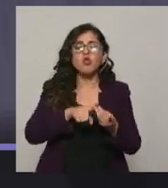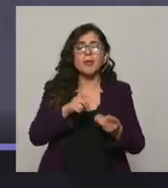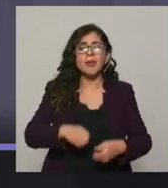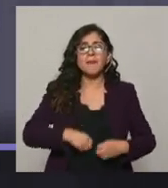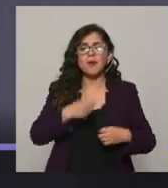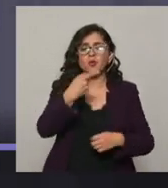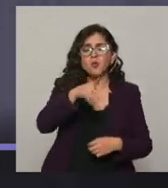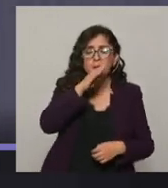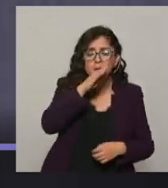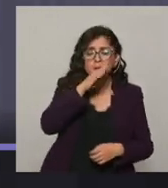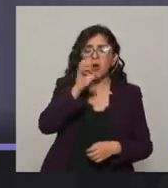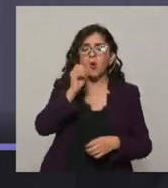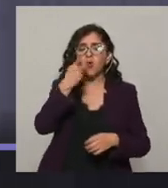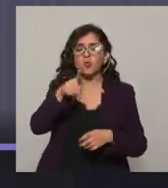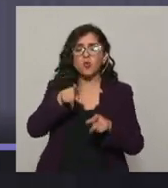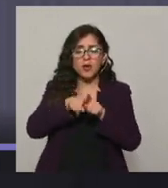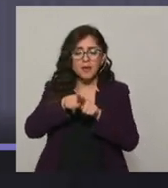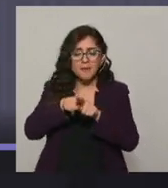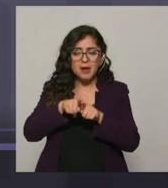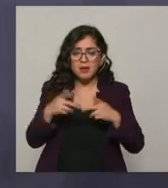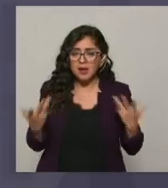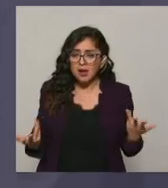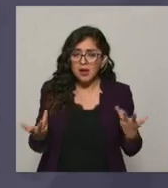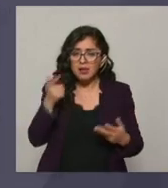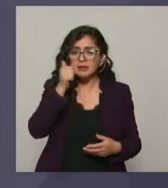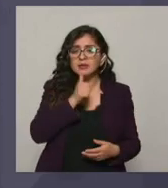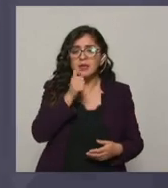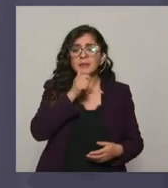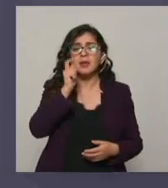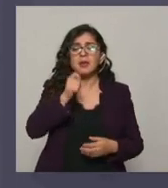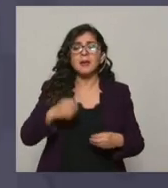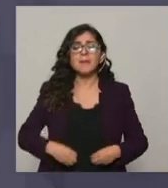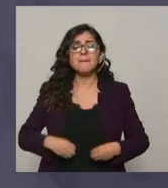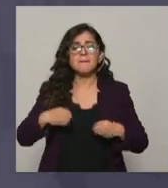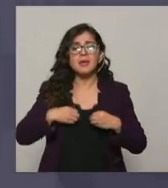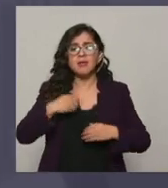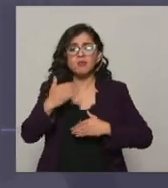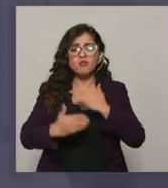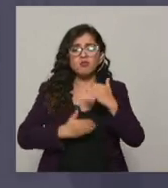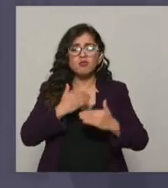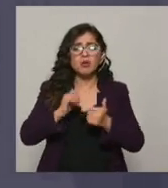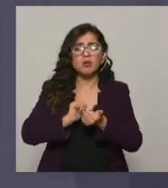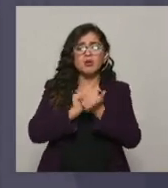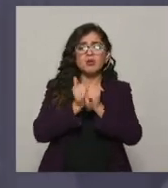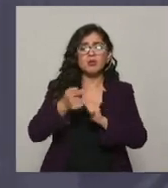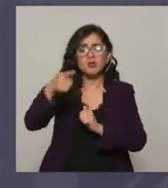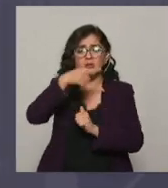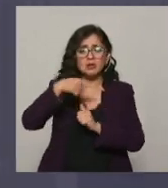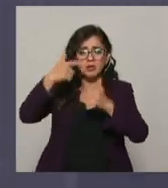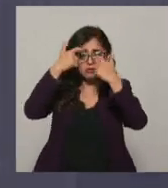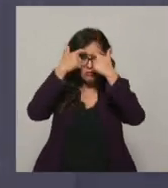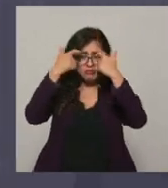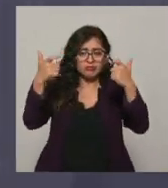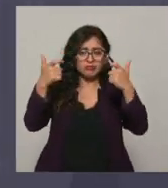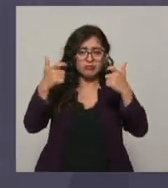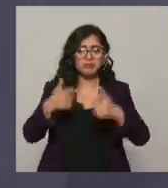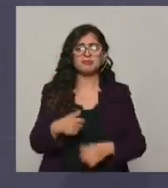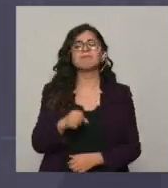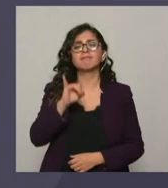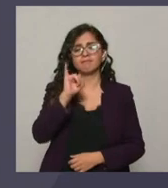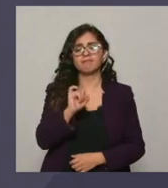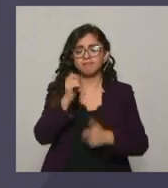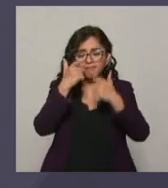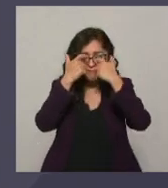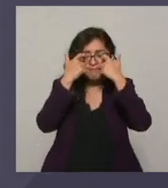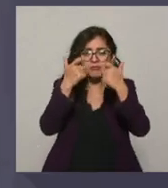fulana, o sea, cuidas mucho, la vida se altera. Y hay un constante estrés. Sí. Sí,